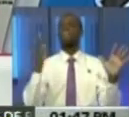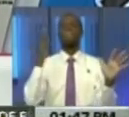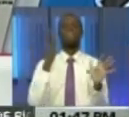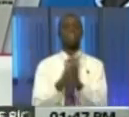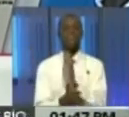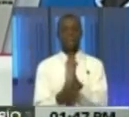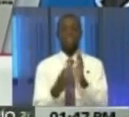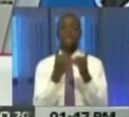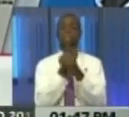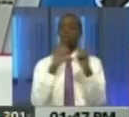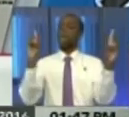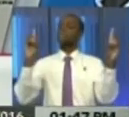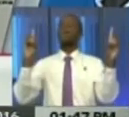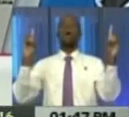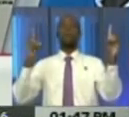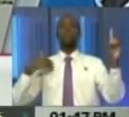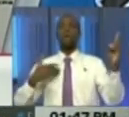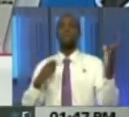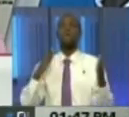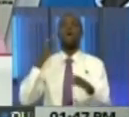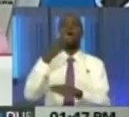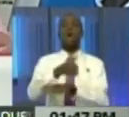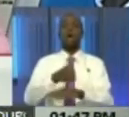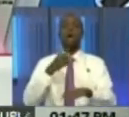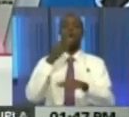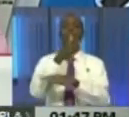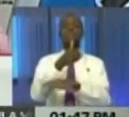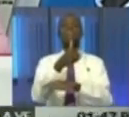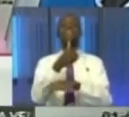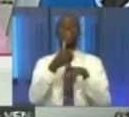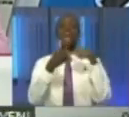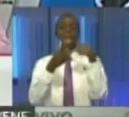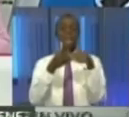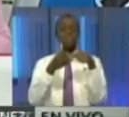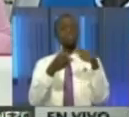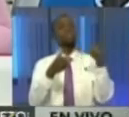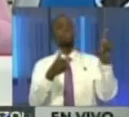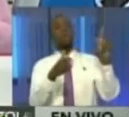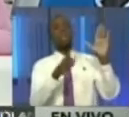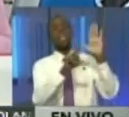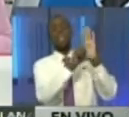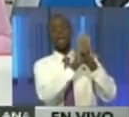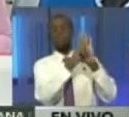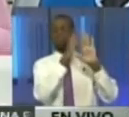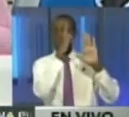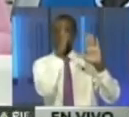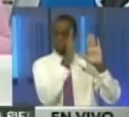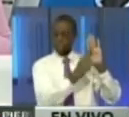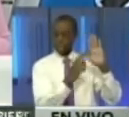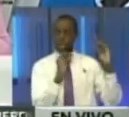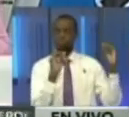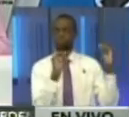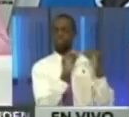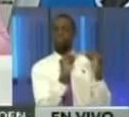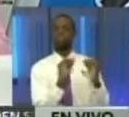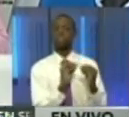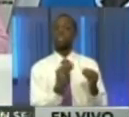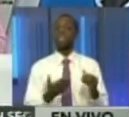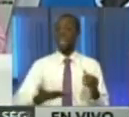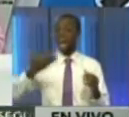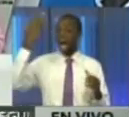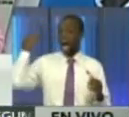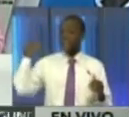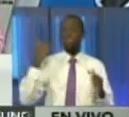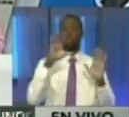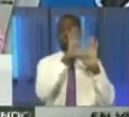asistirla respetando la ley. Ese es el acuerdo que asumimos cuando aprobamos la Constitución y